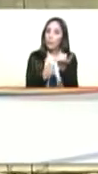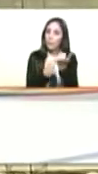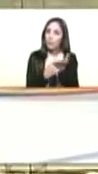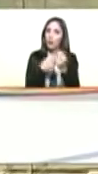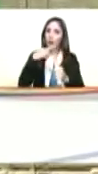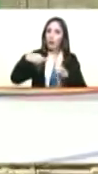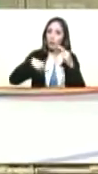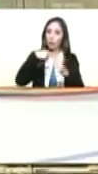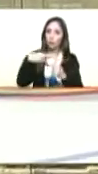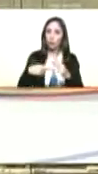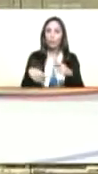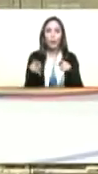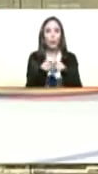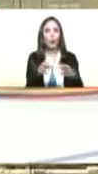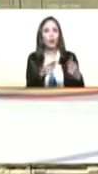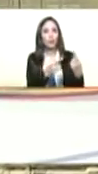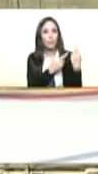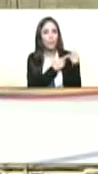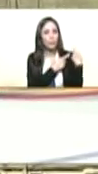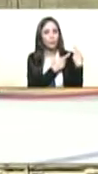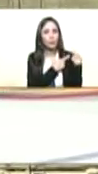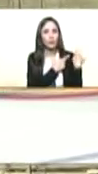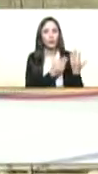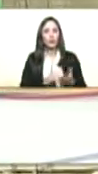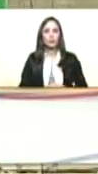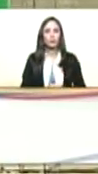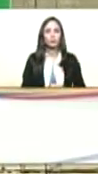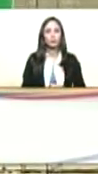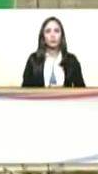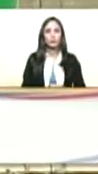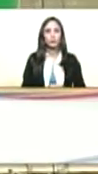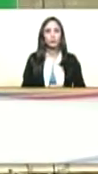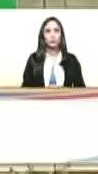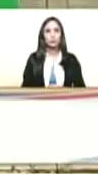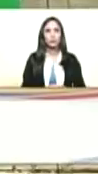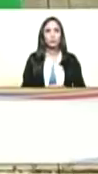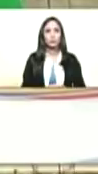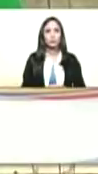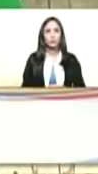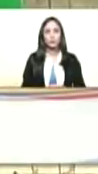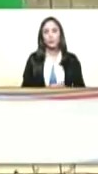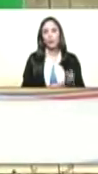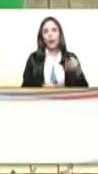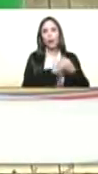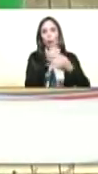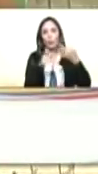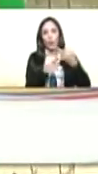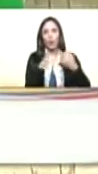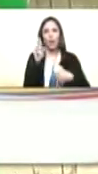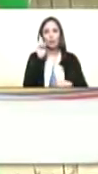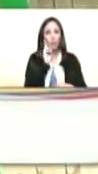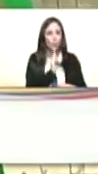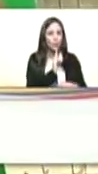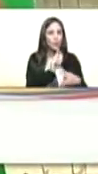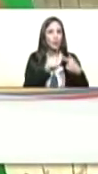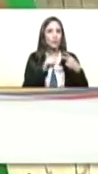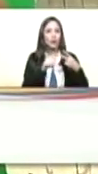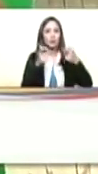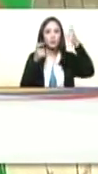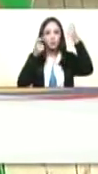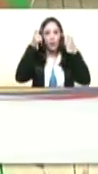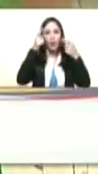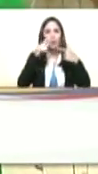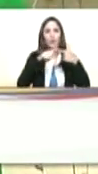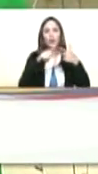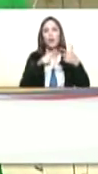acto de compromiso con la patria, con nuestro libertador, con el comandante Hugo Chávez y con usted, presidente, como líder de la revolución, voltear nuestra